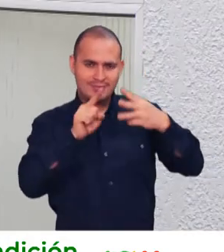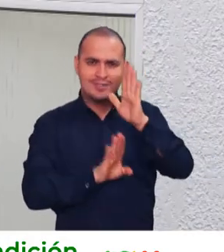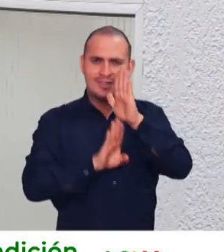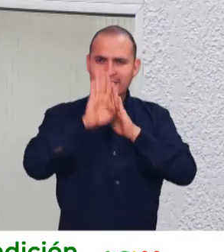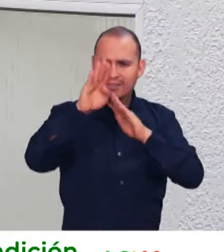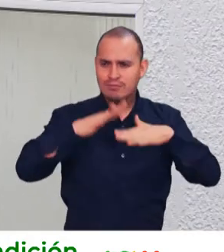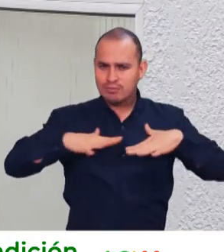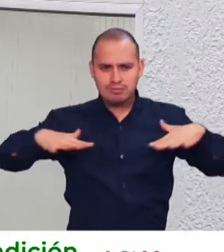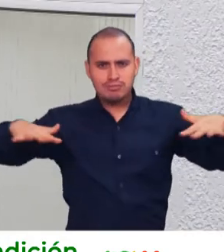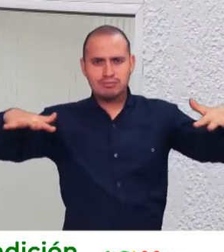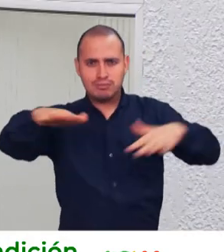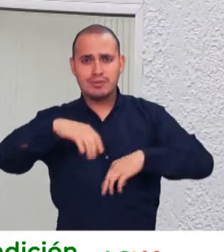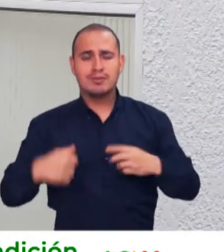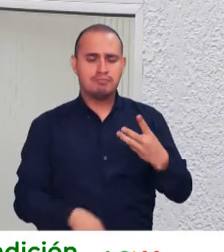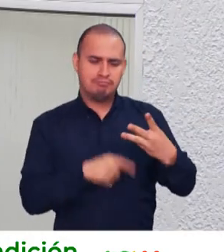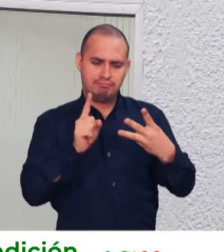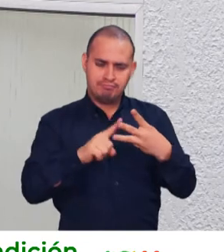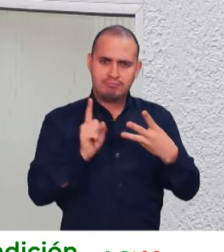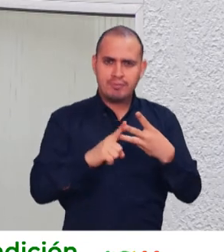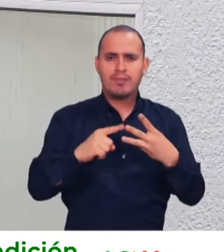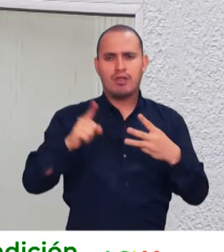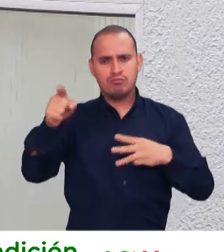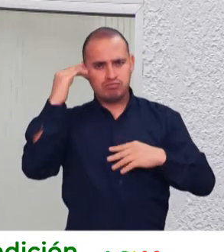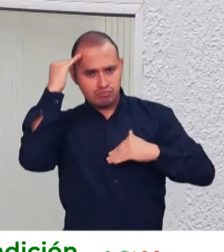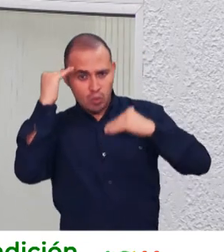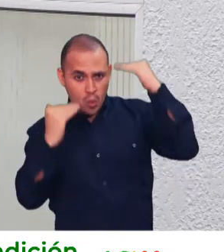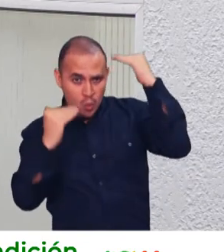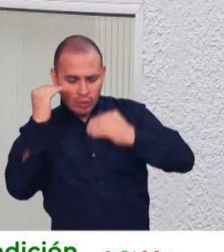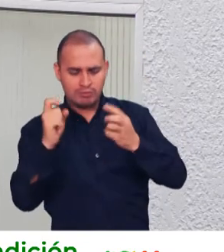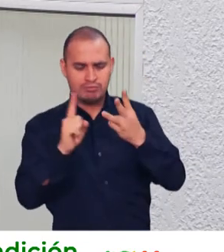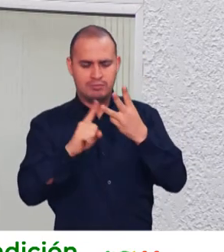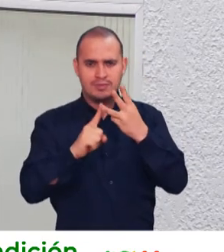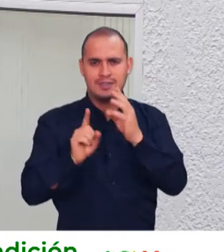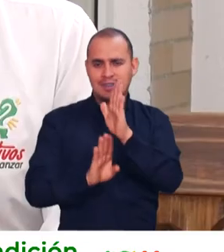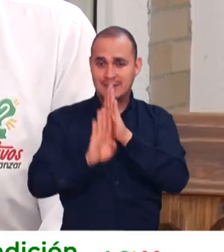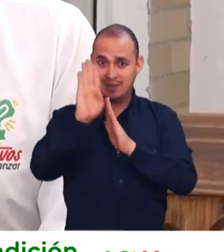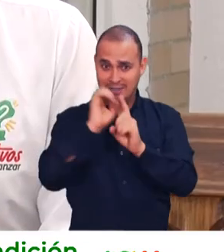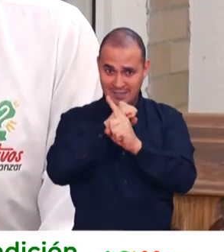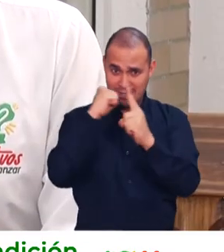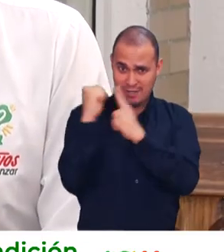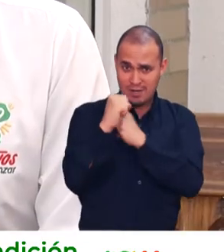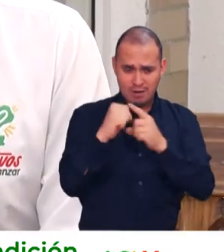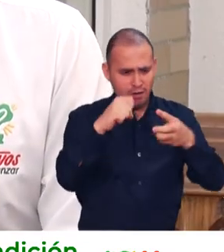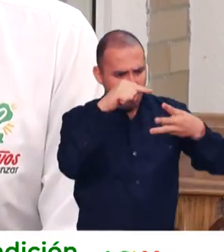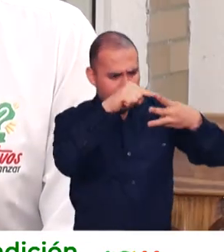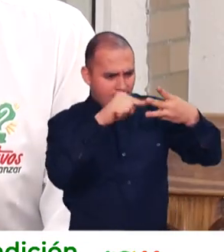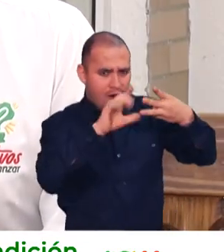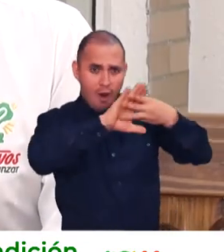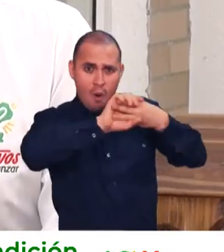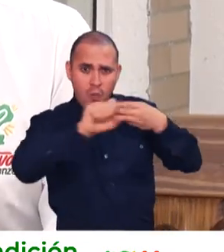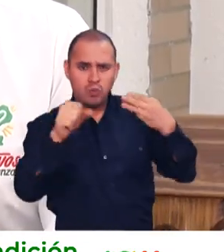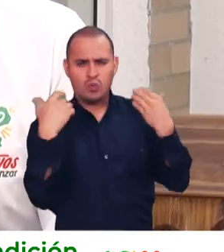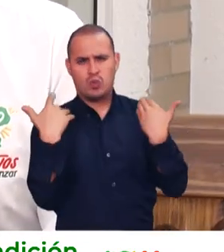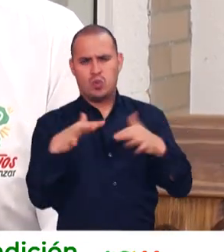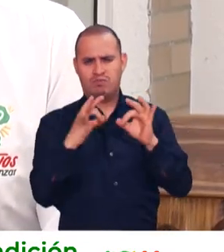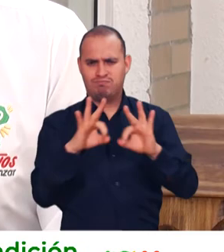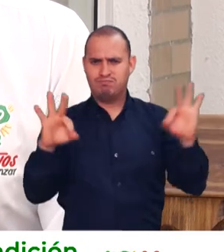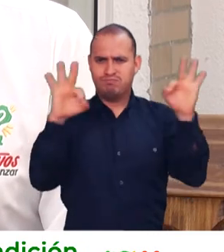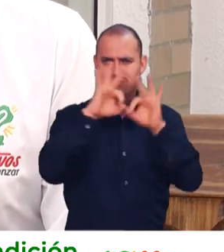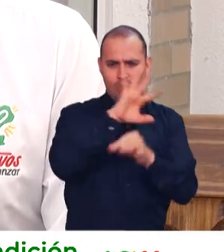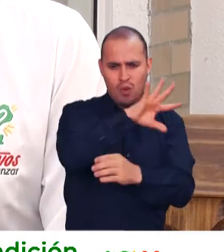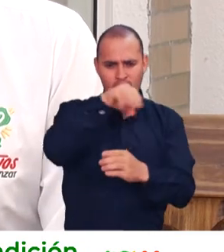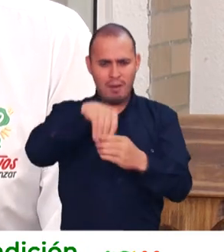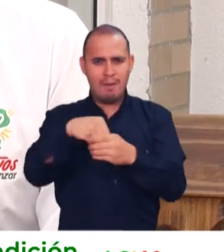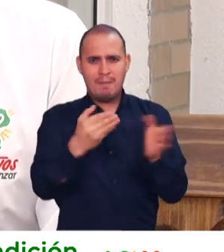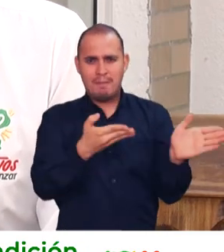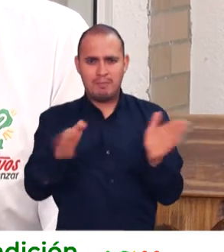de desarrollo regional, el componente de competitividad y el de desarrollo social. Eso tan importante que está implícito en nuestro plan de